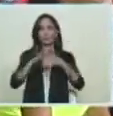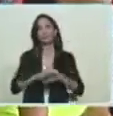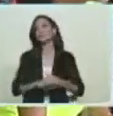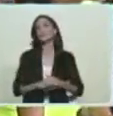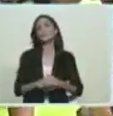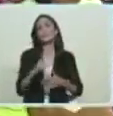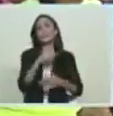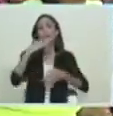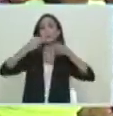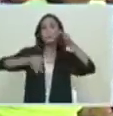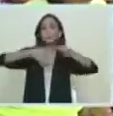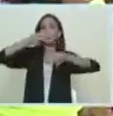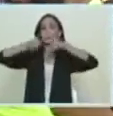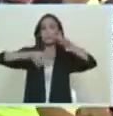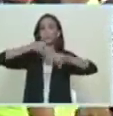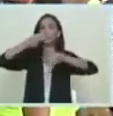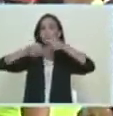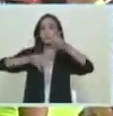Como bien lo explicara